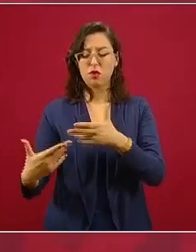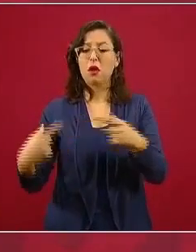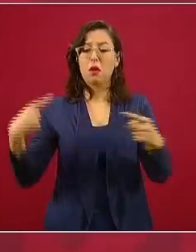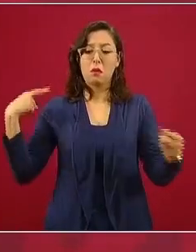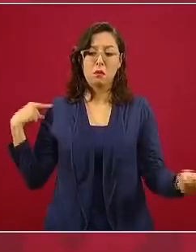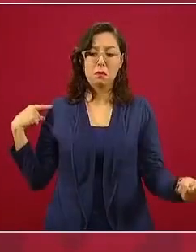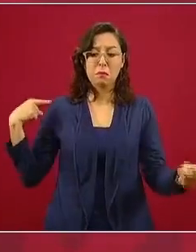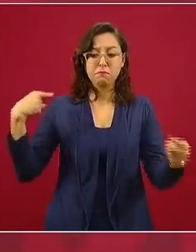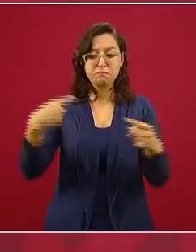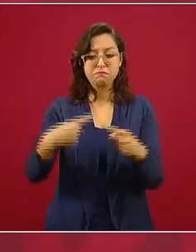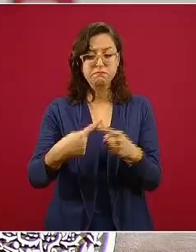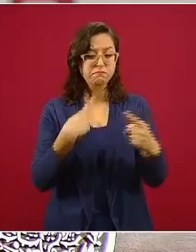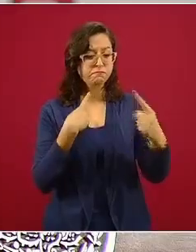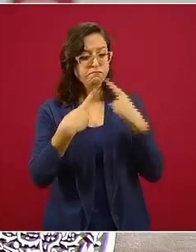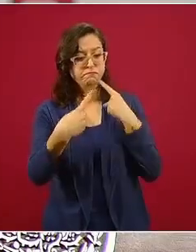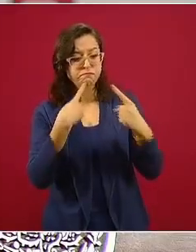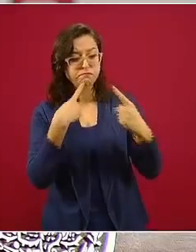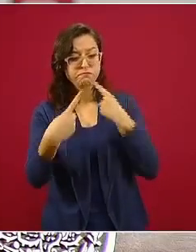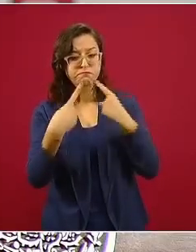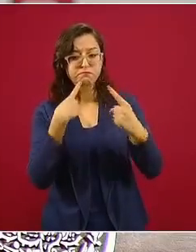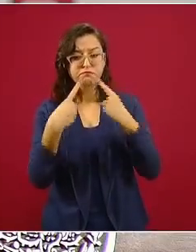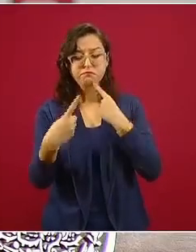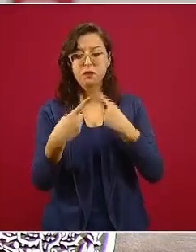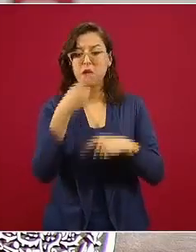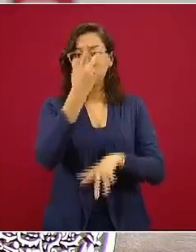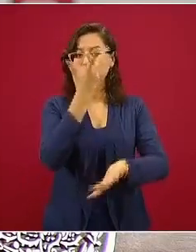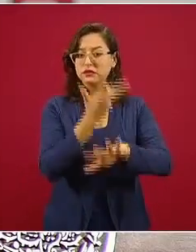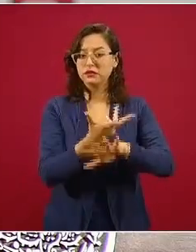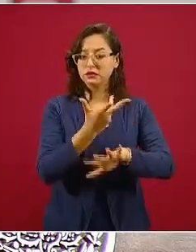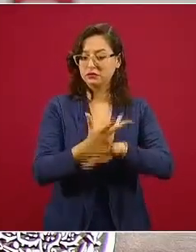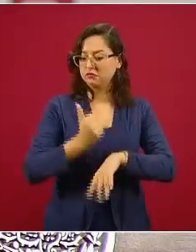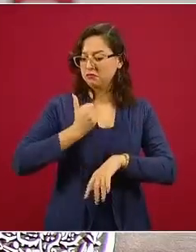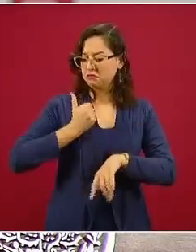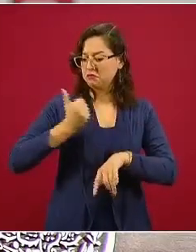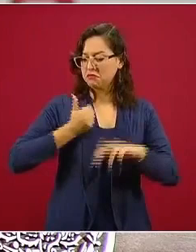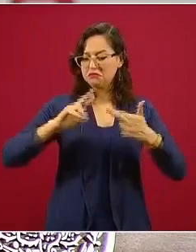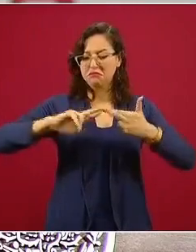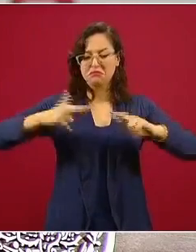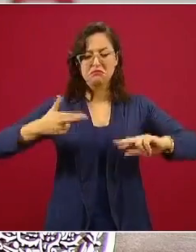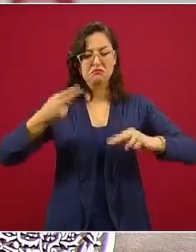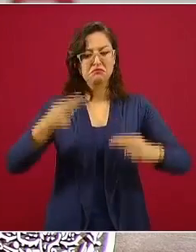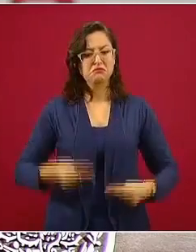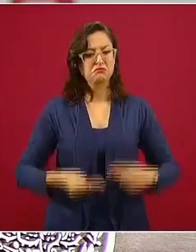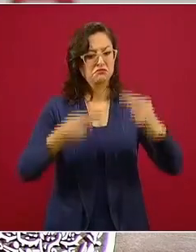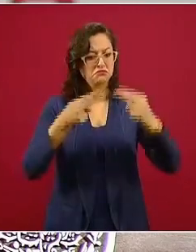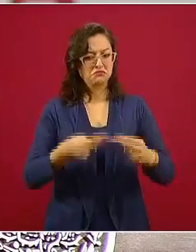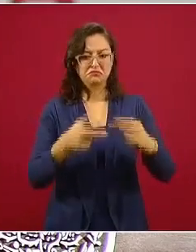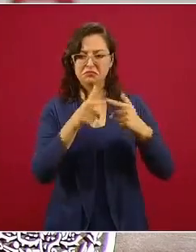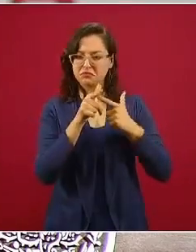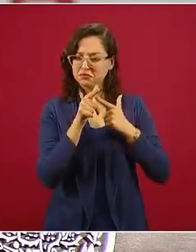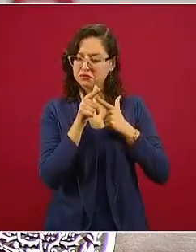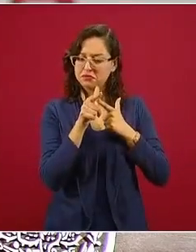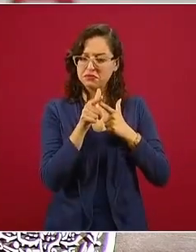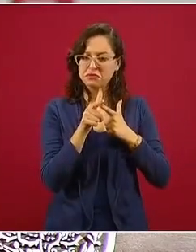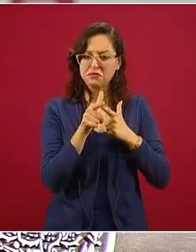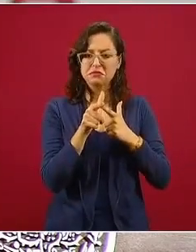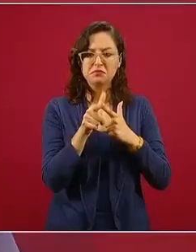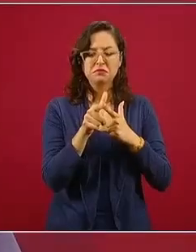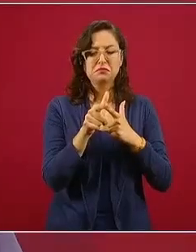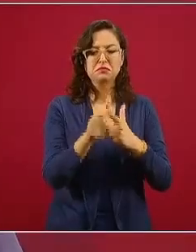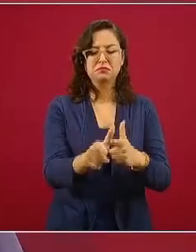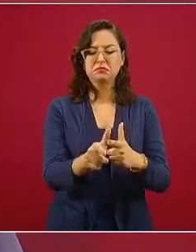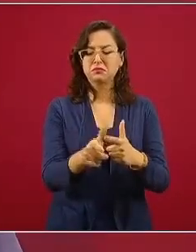e implementación, no dejamos de tener esta relación comercial con los Estados Unidos y Canadá basados en un tratado, sino que por el